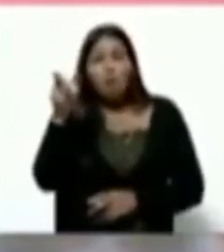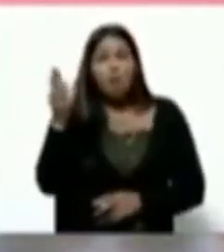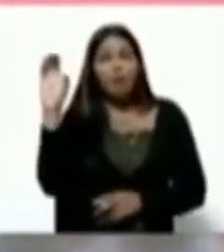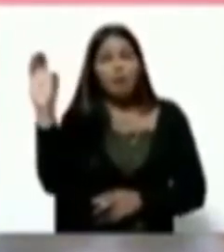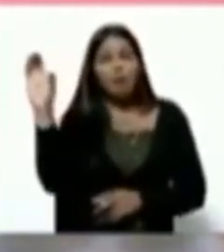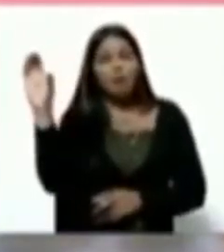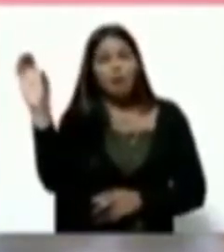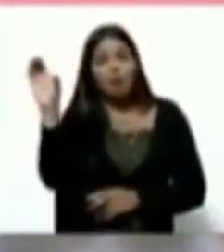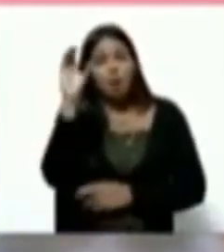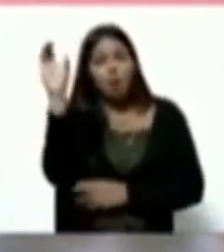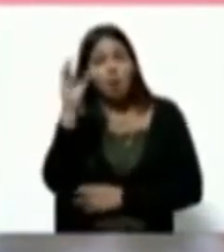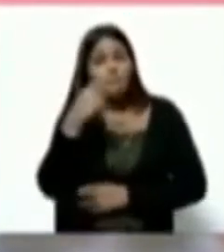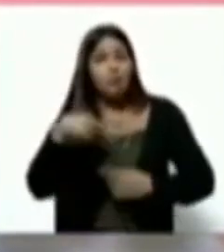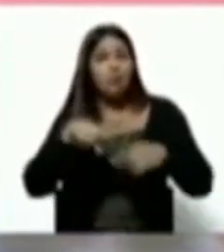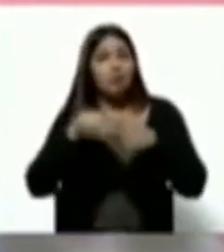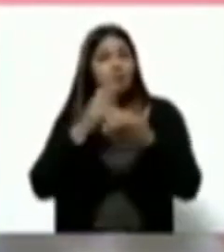sido.